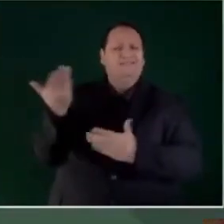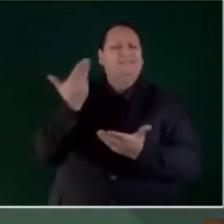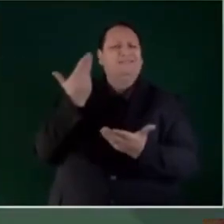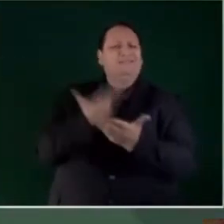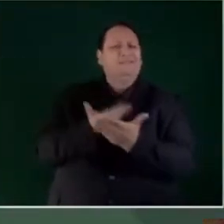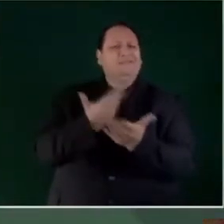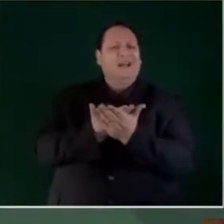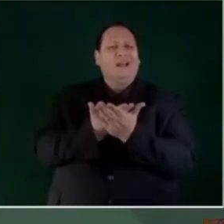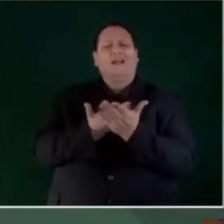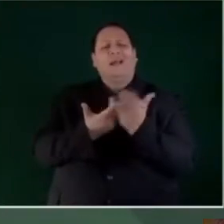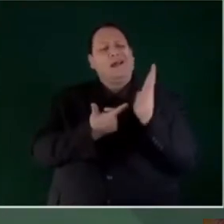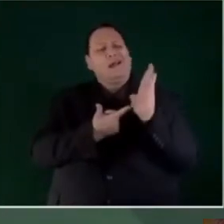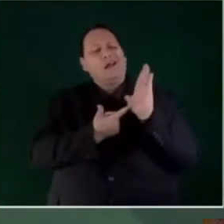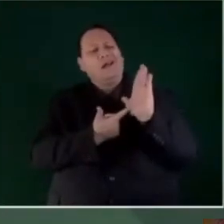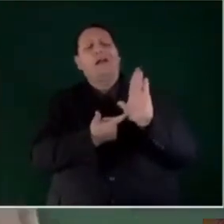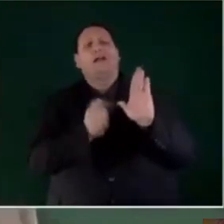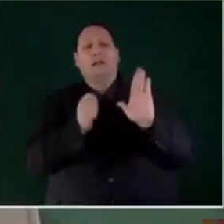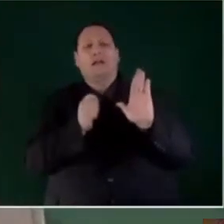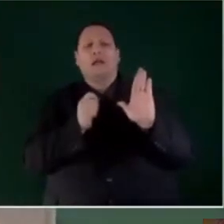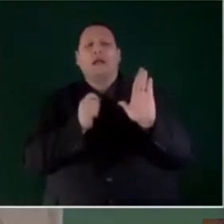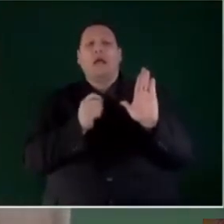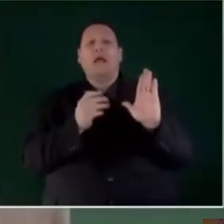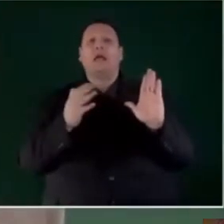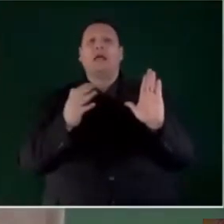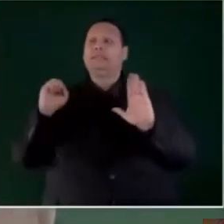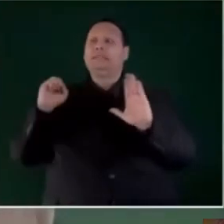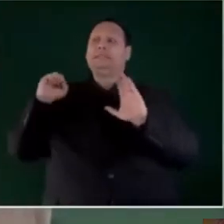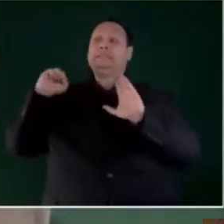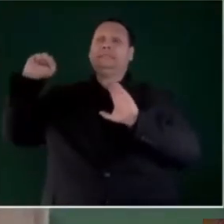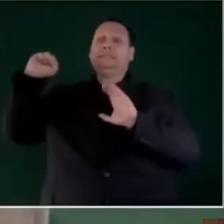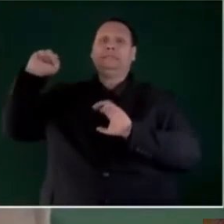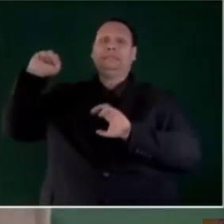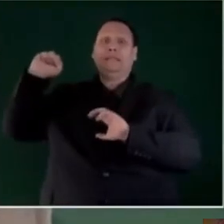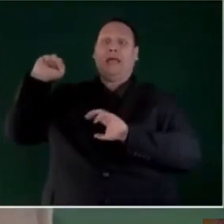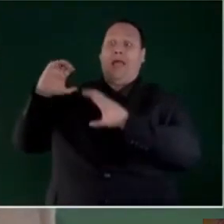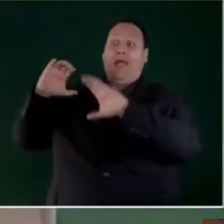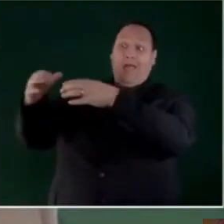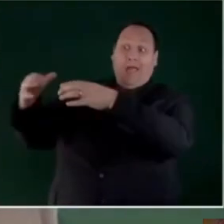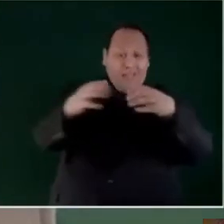en democracia en la vida sindical.